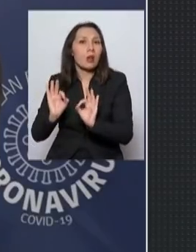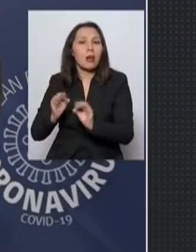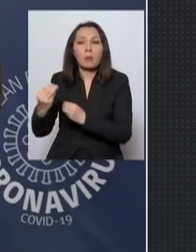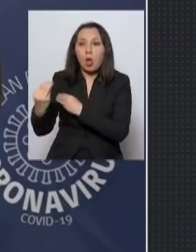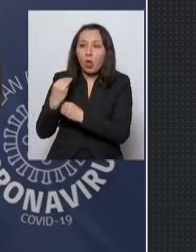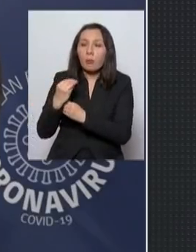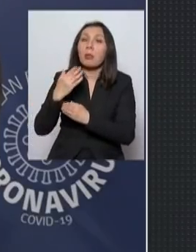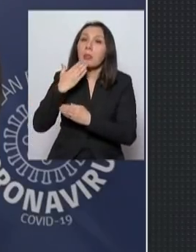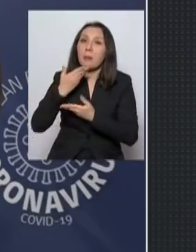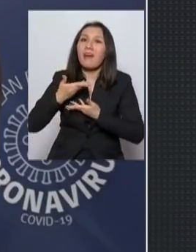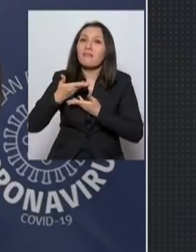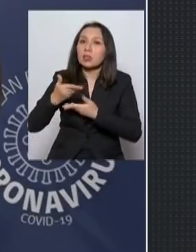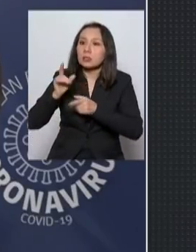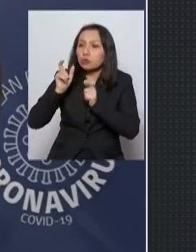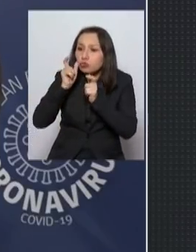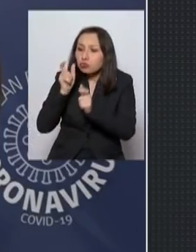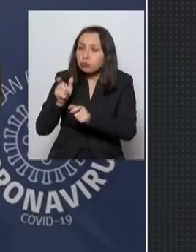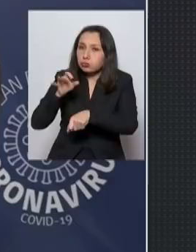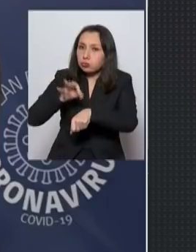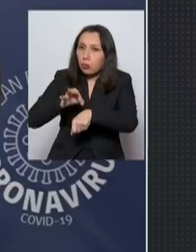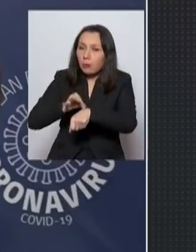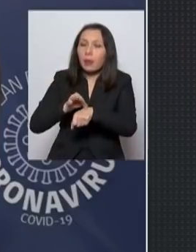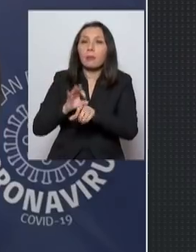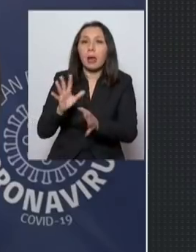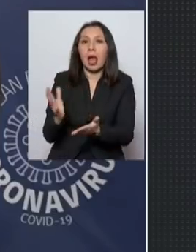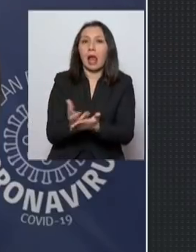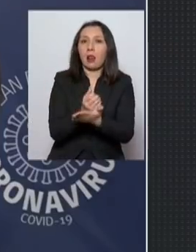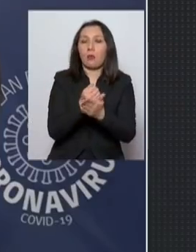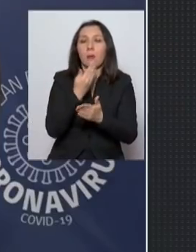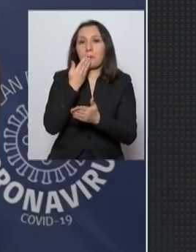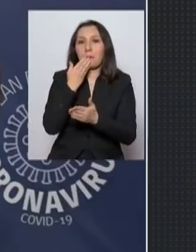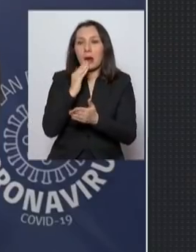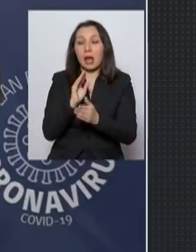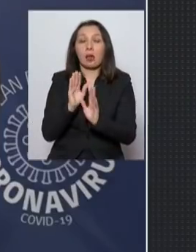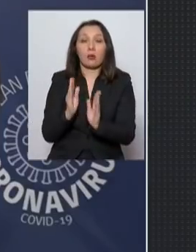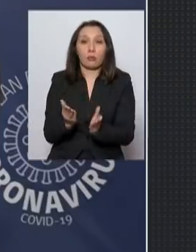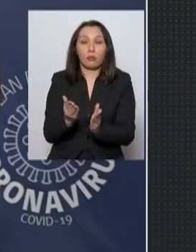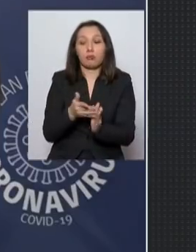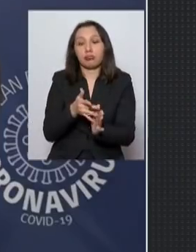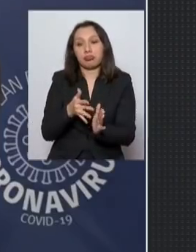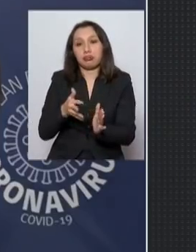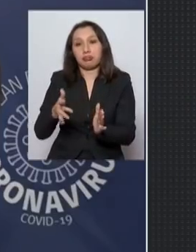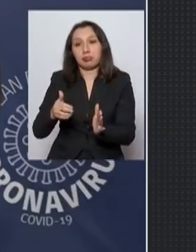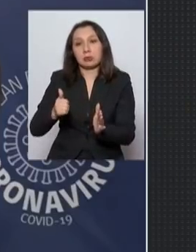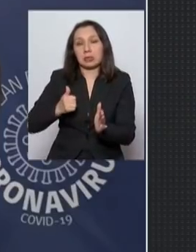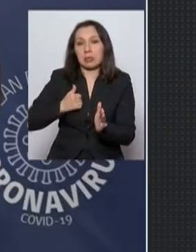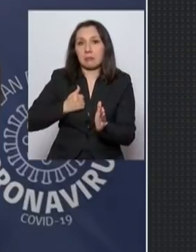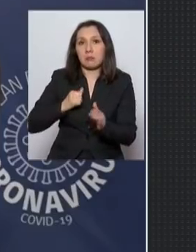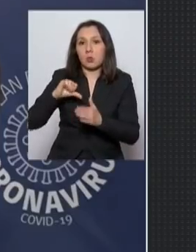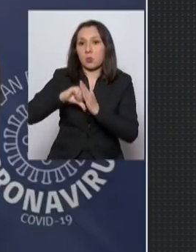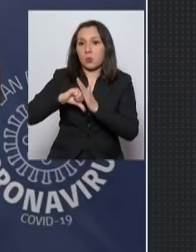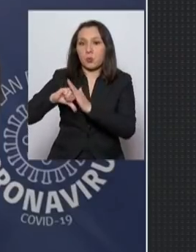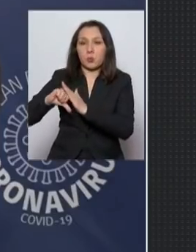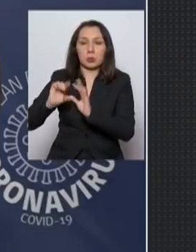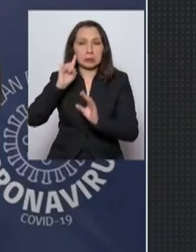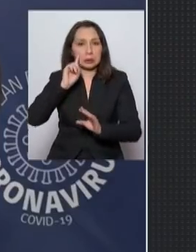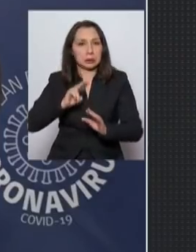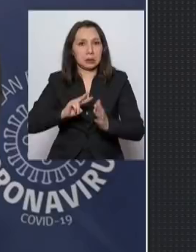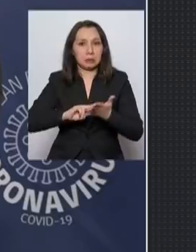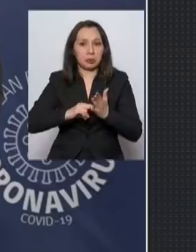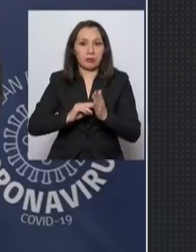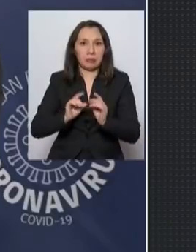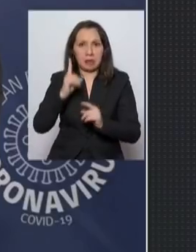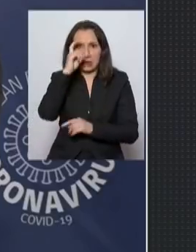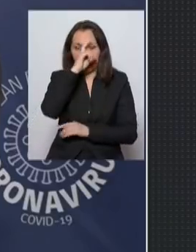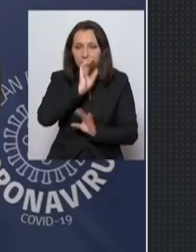y con visita médica para lograr que pase por este periodo de cuarentena sin ninguna